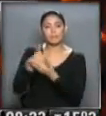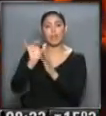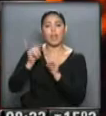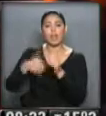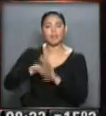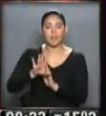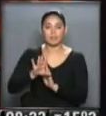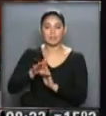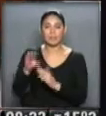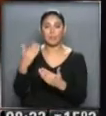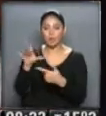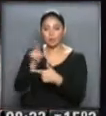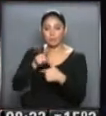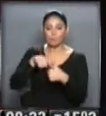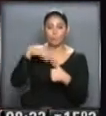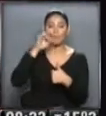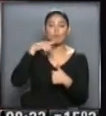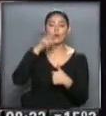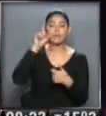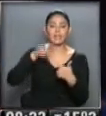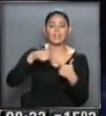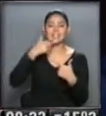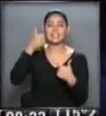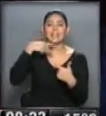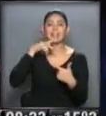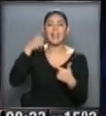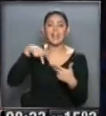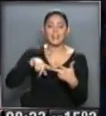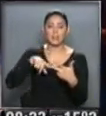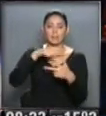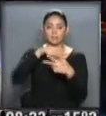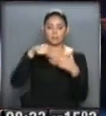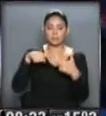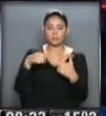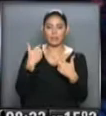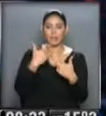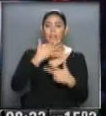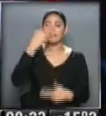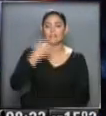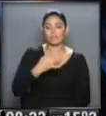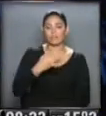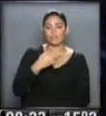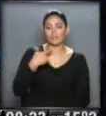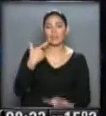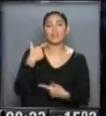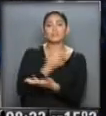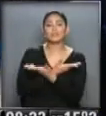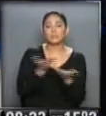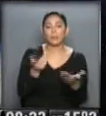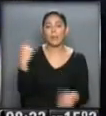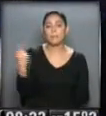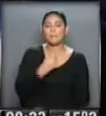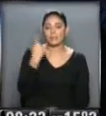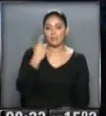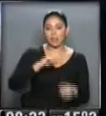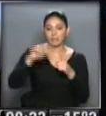jóvenes, entre las cuales podemos encontrar a Marisa Monte, a Luca Santana o a Adriana Calcañoto. Bueno, Verdad de una Ilusão es la primera gira